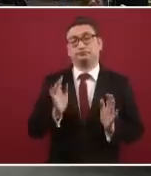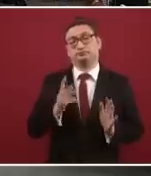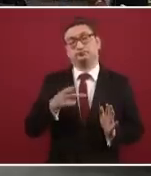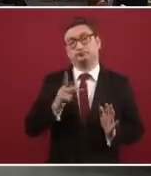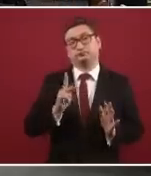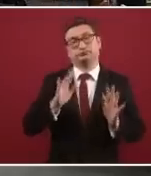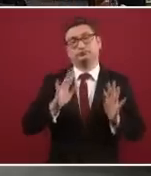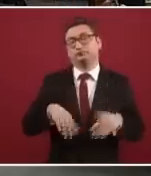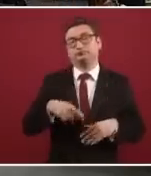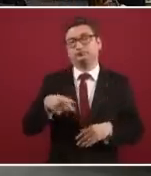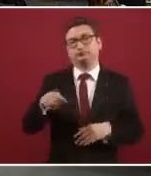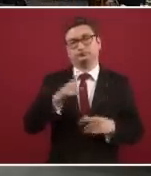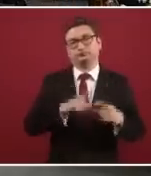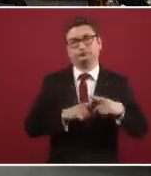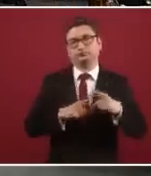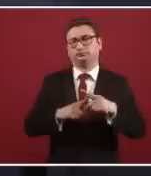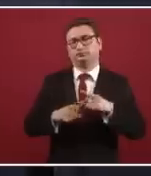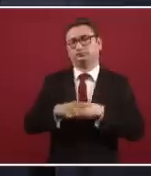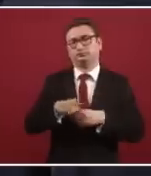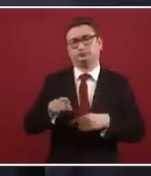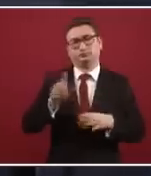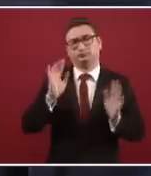eso se los dejo de tarea a ustedes,